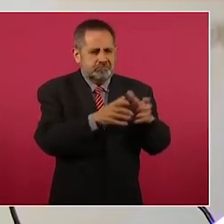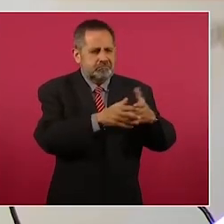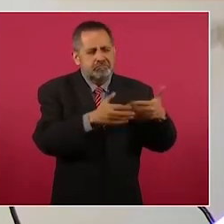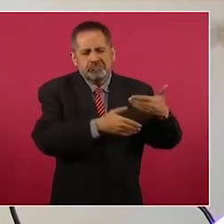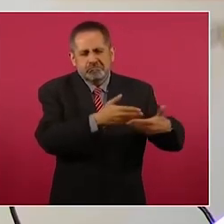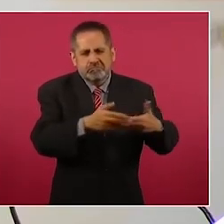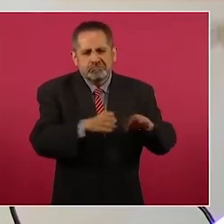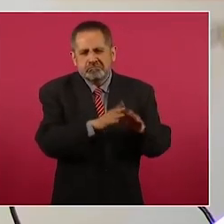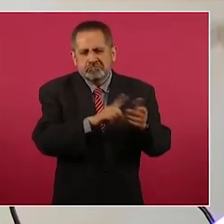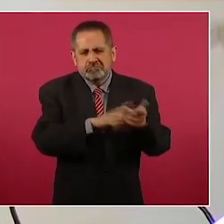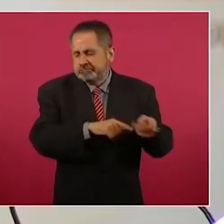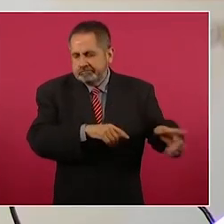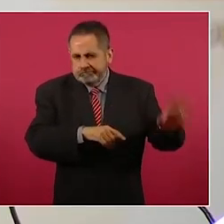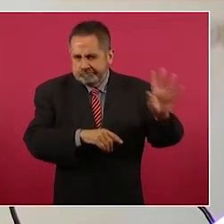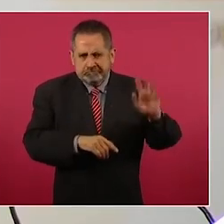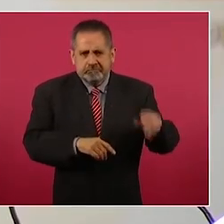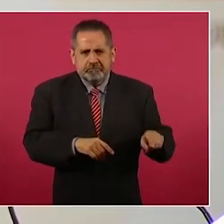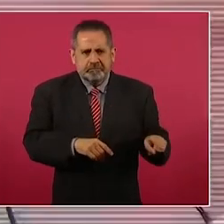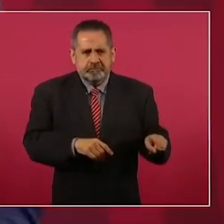voceros y a